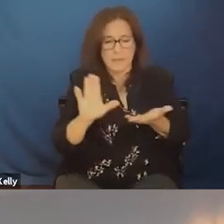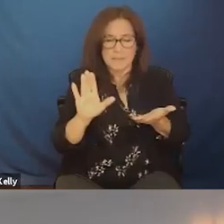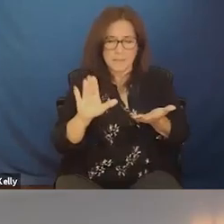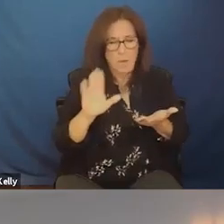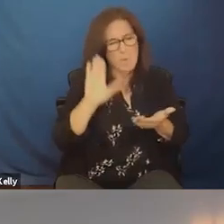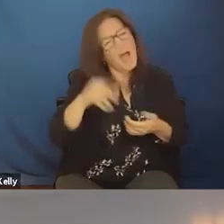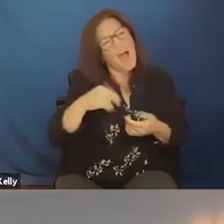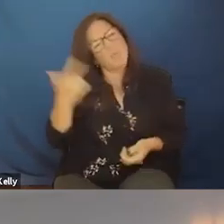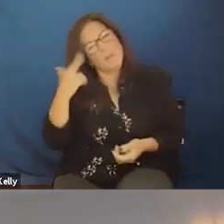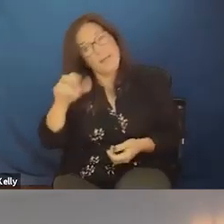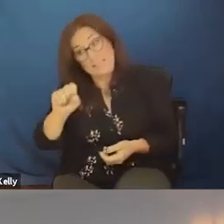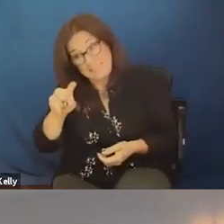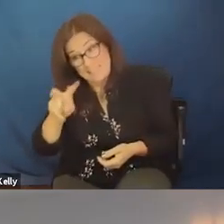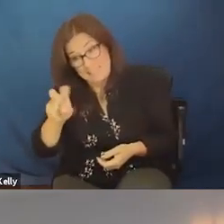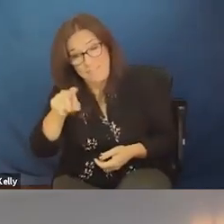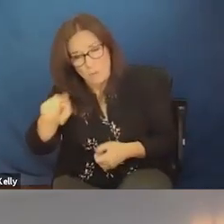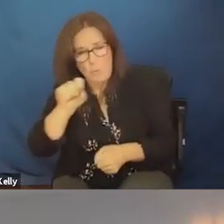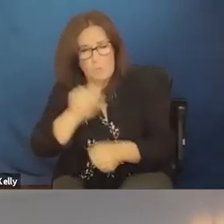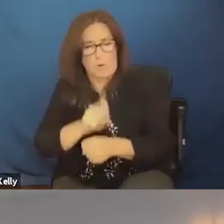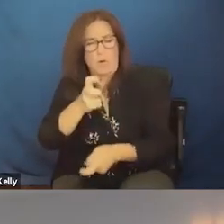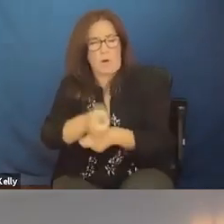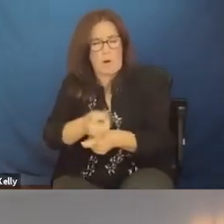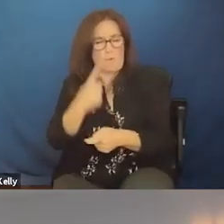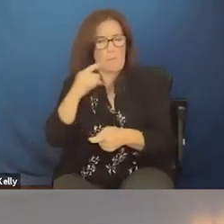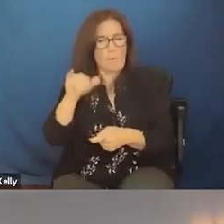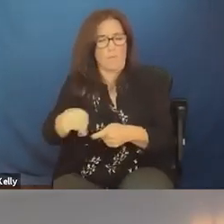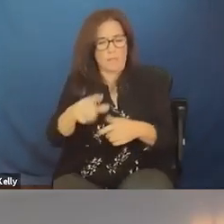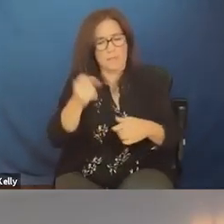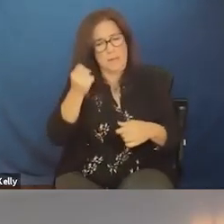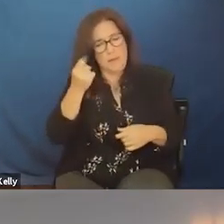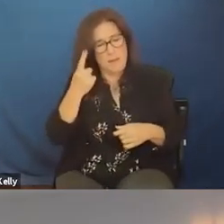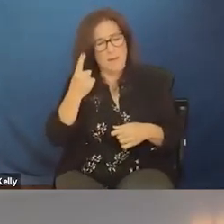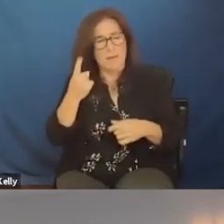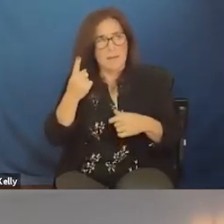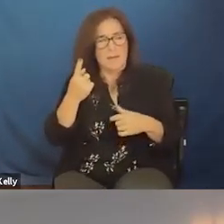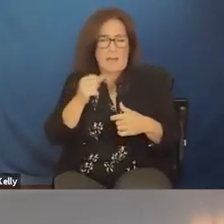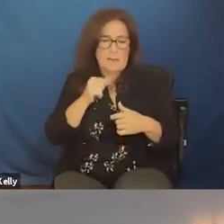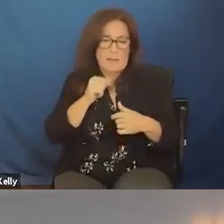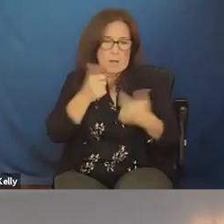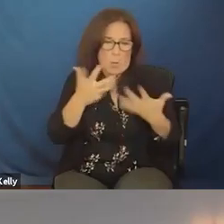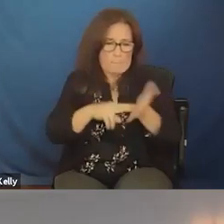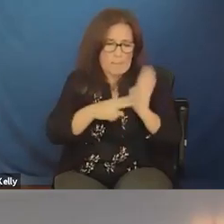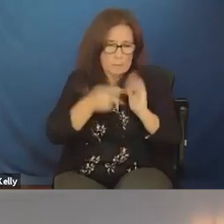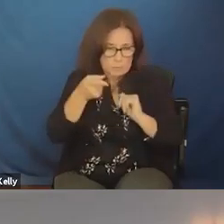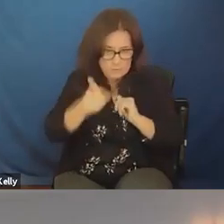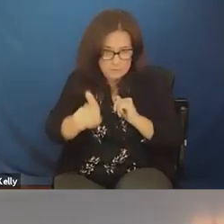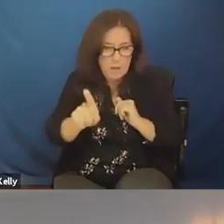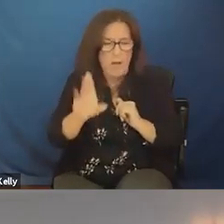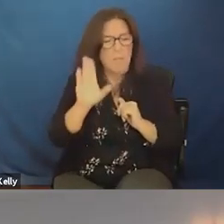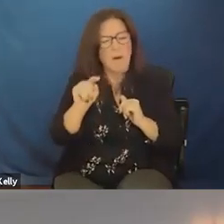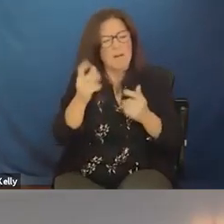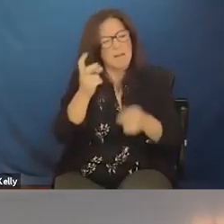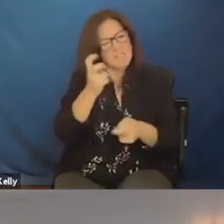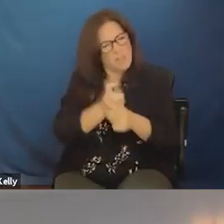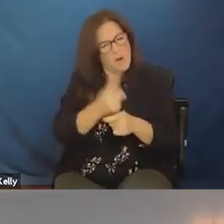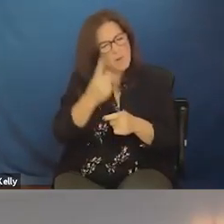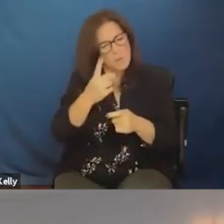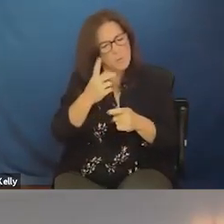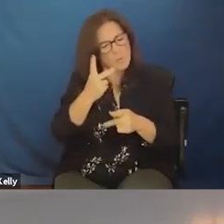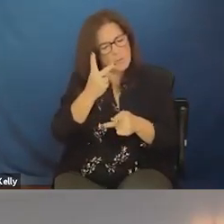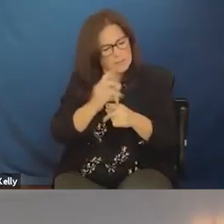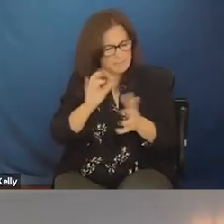eso no es nada personal pero esto es como que difícil para algunos de nosotros es como pues viendo